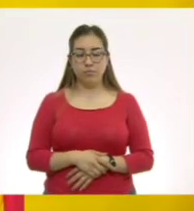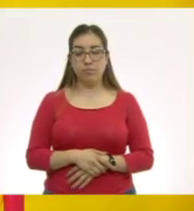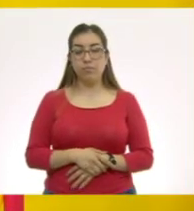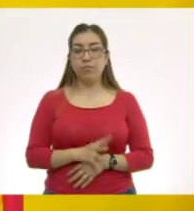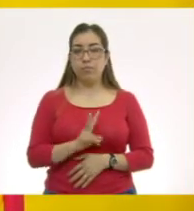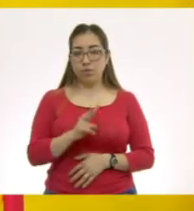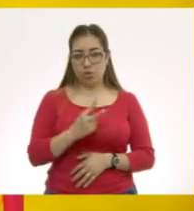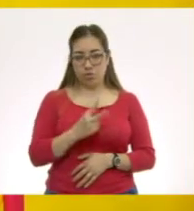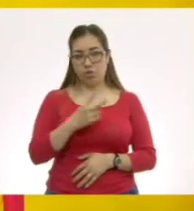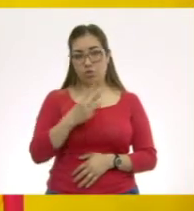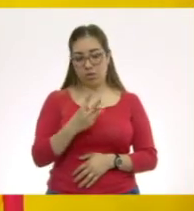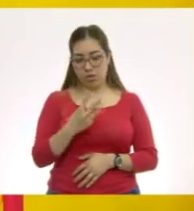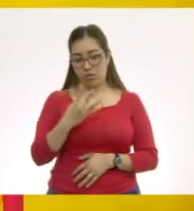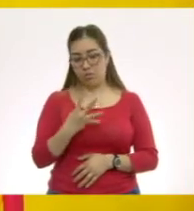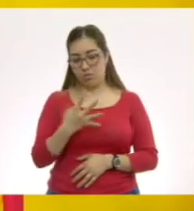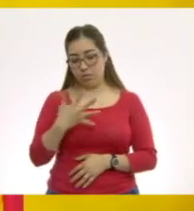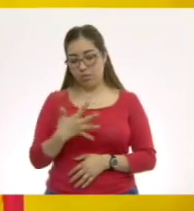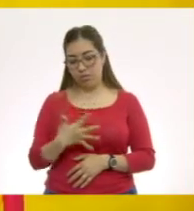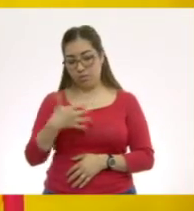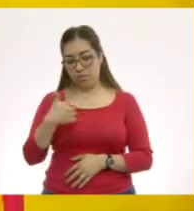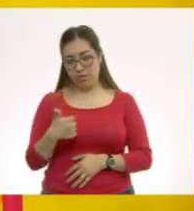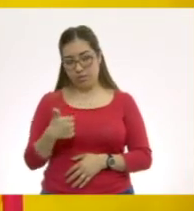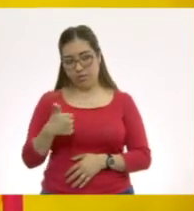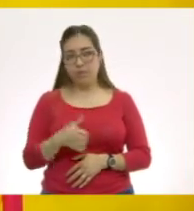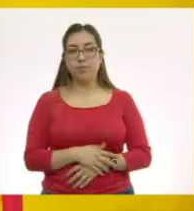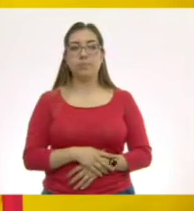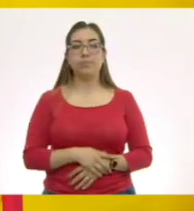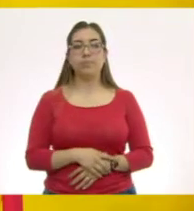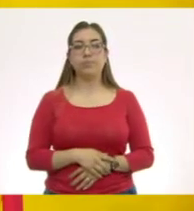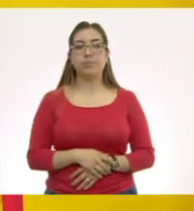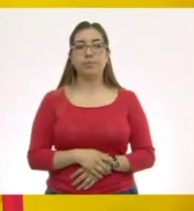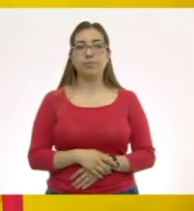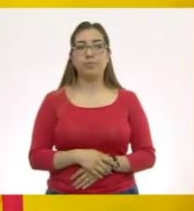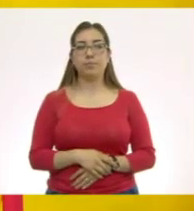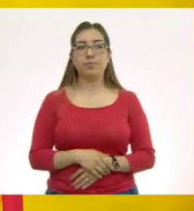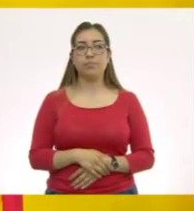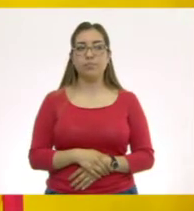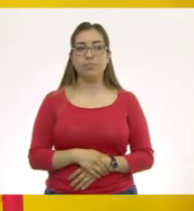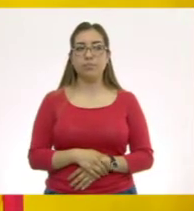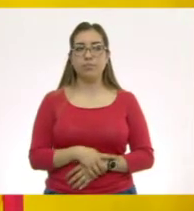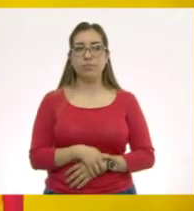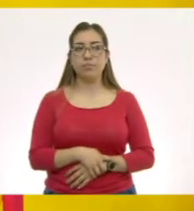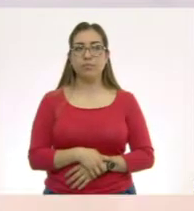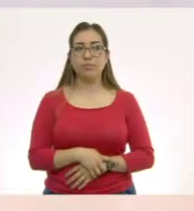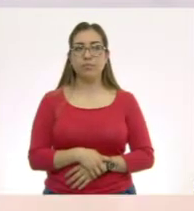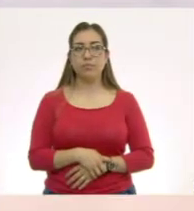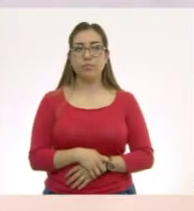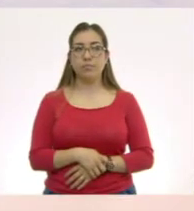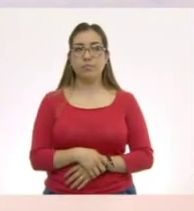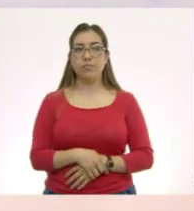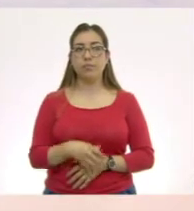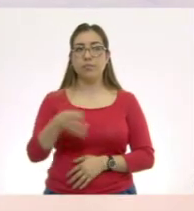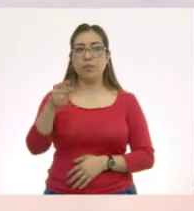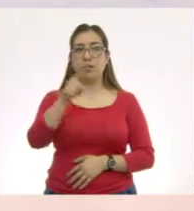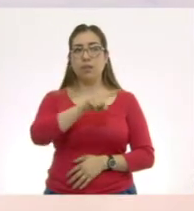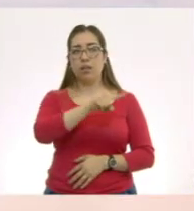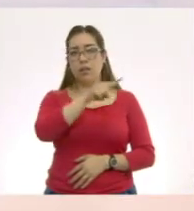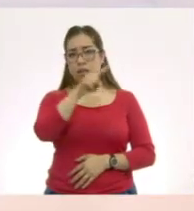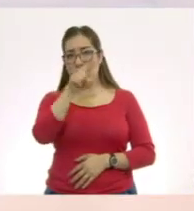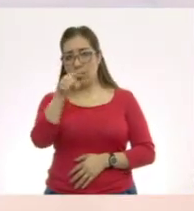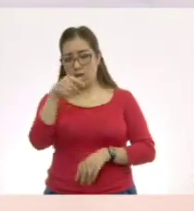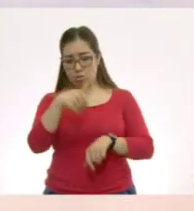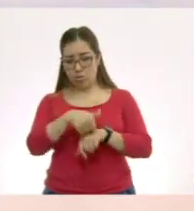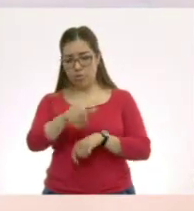3, 4, 5, 6. Cayó en el 21,